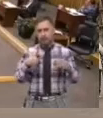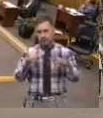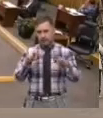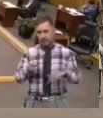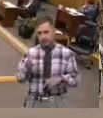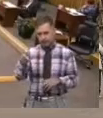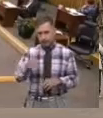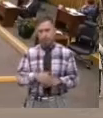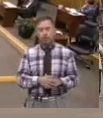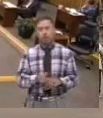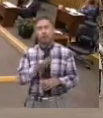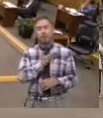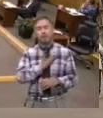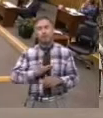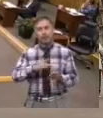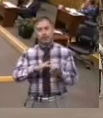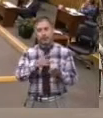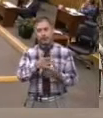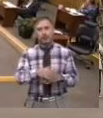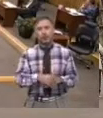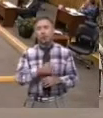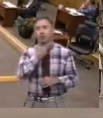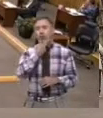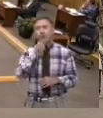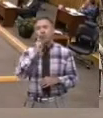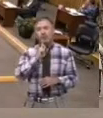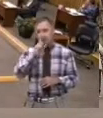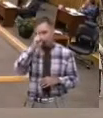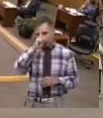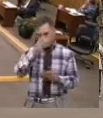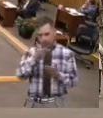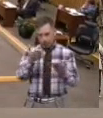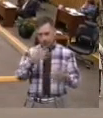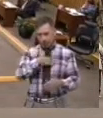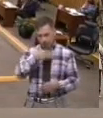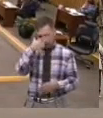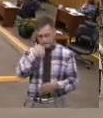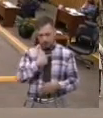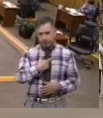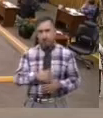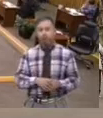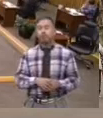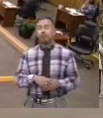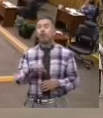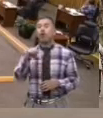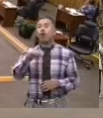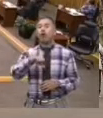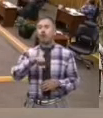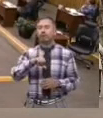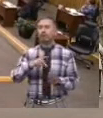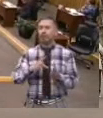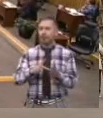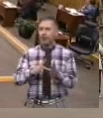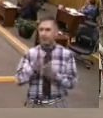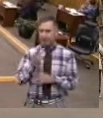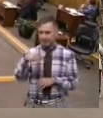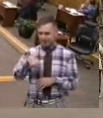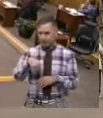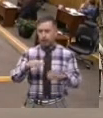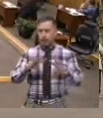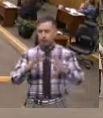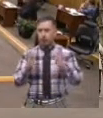Gracias, presidente. Buenas noches a las y a los consejeros. Hoy, una vez más, en este Consejo